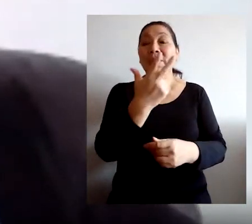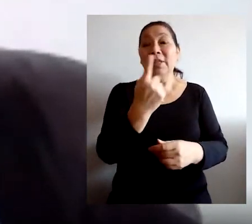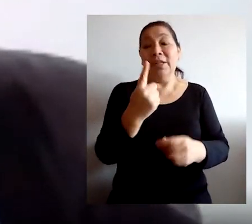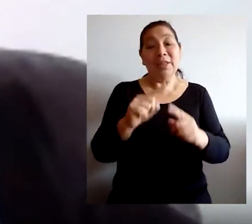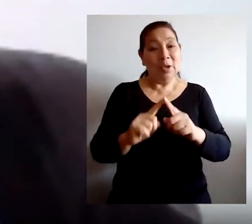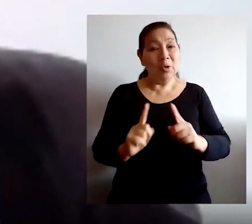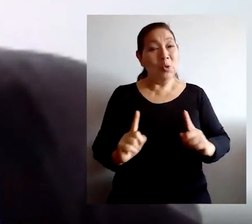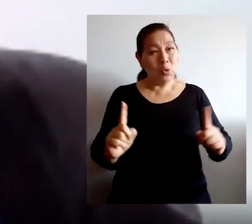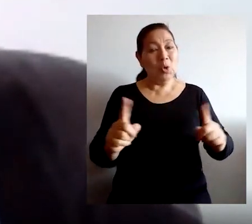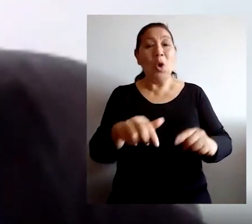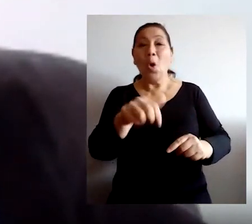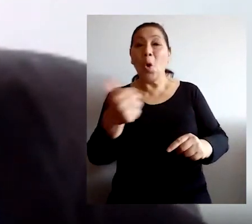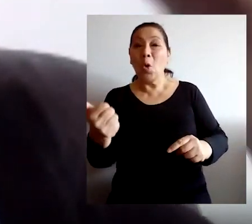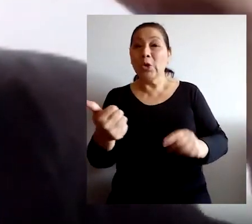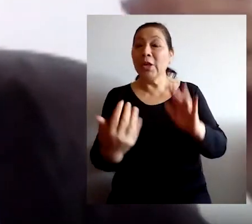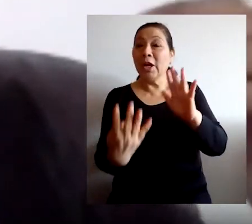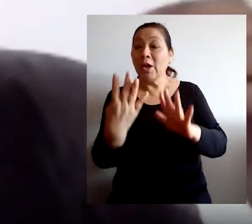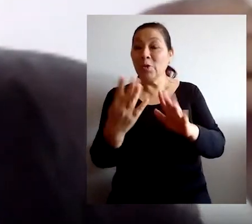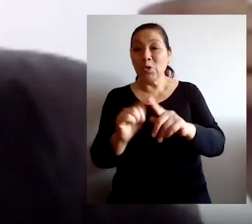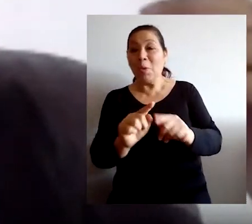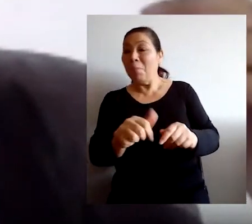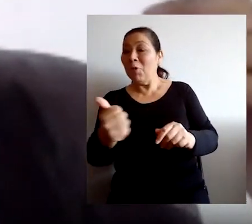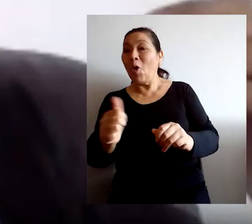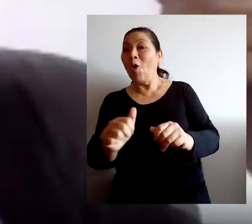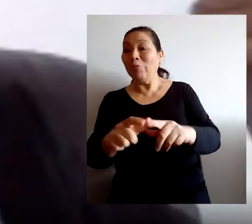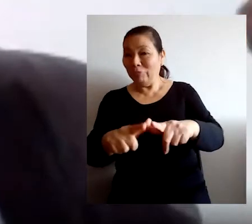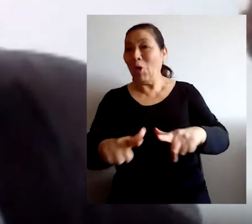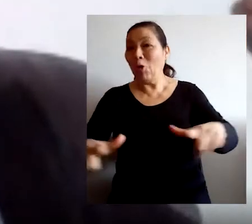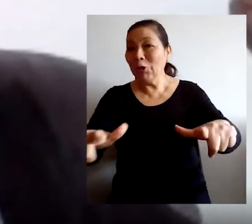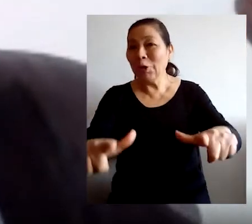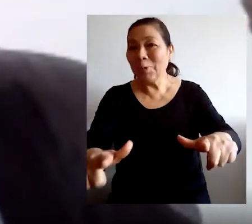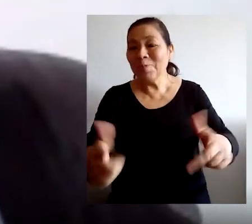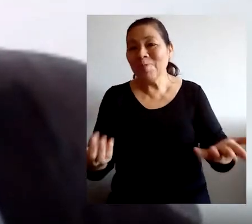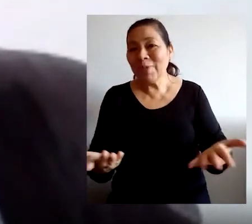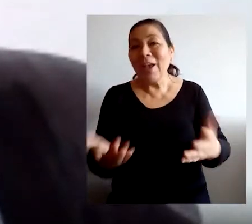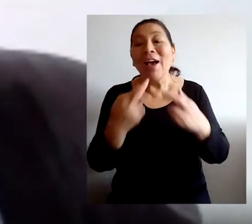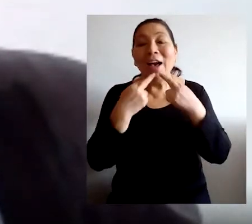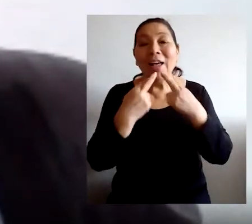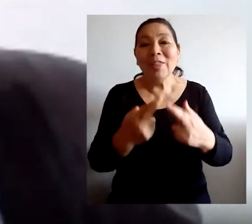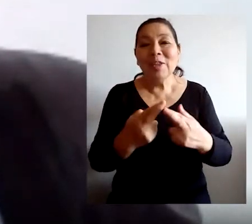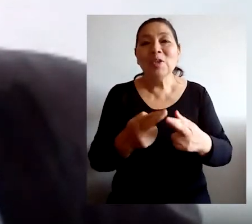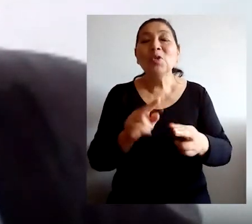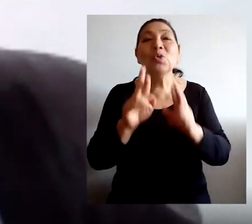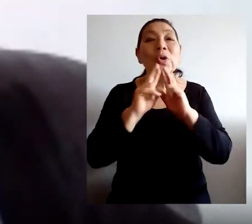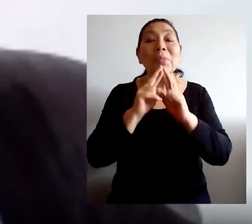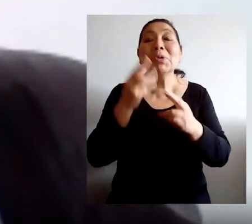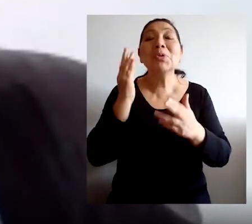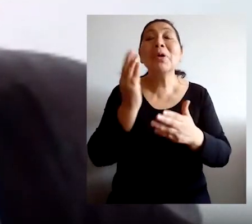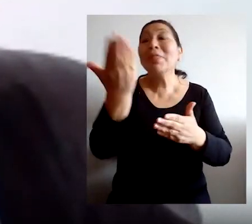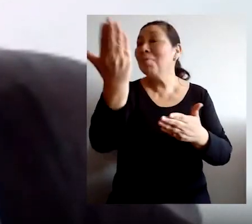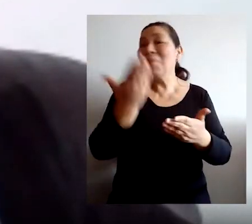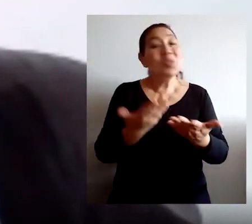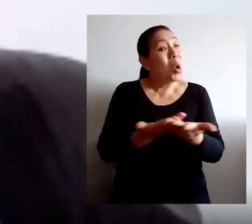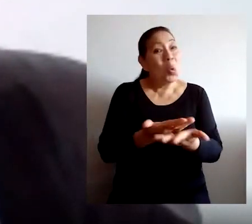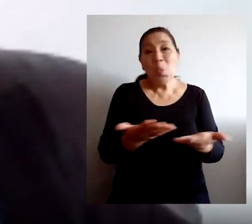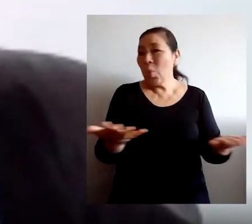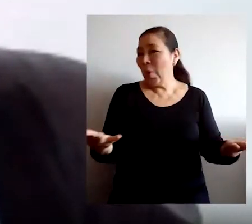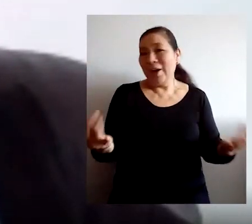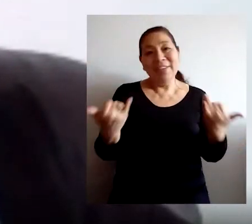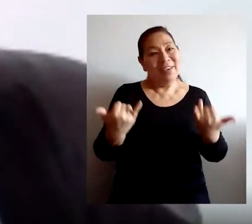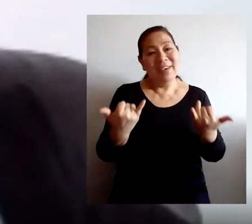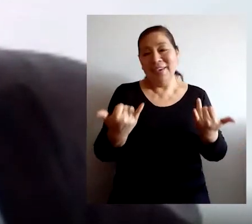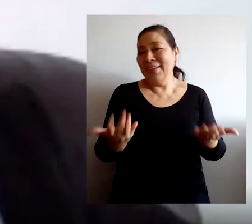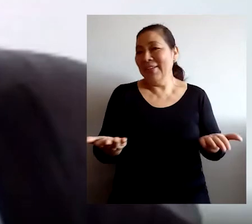31 hectáreas por un lado y de 14 hectáreas por otro lado. Eso lo ha referido en su contestación de demanda. Entonces no habría coherencia